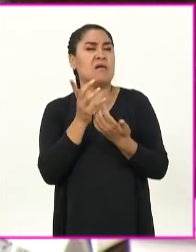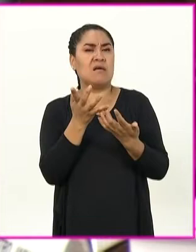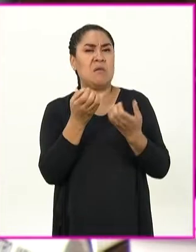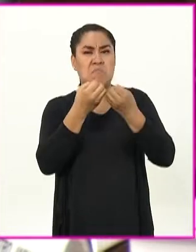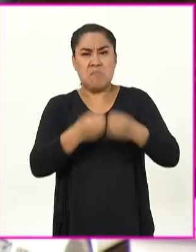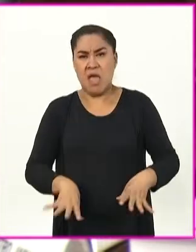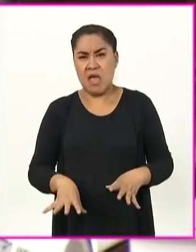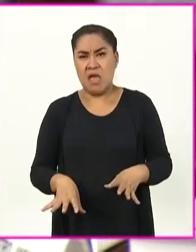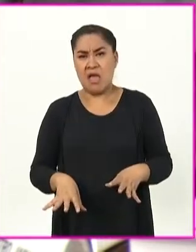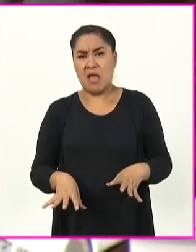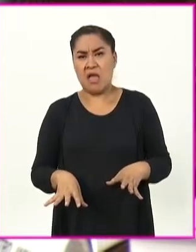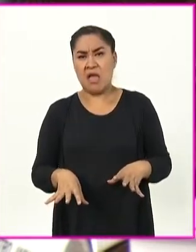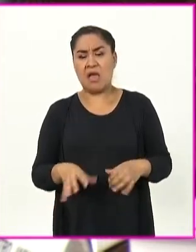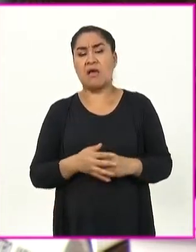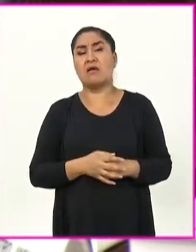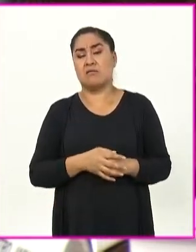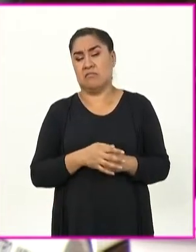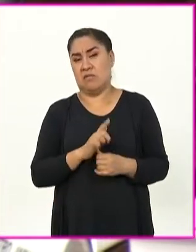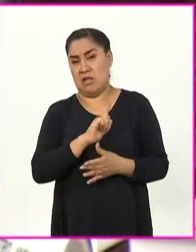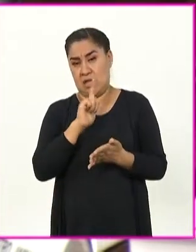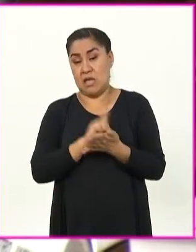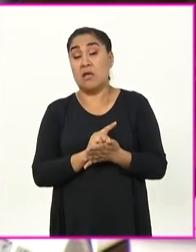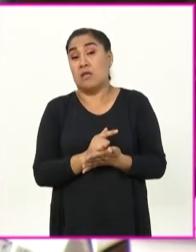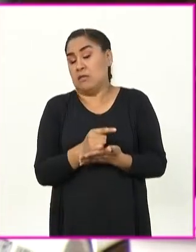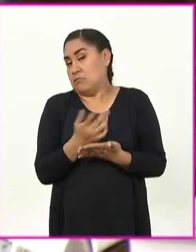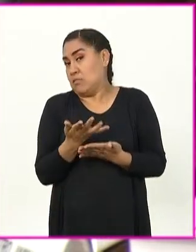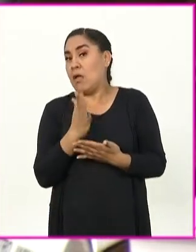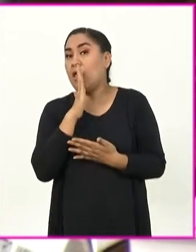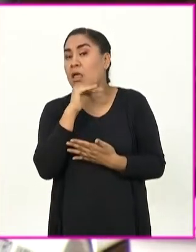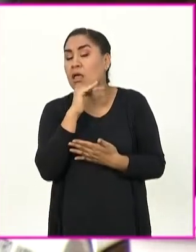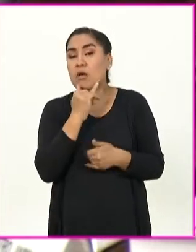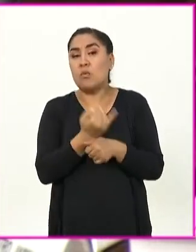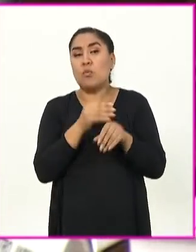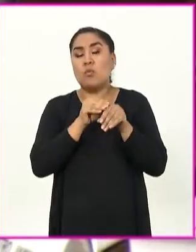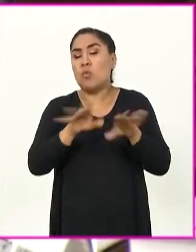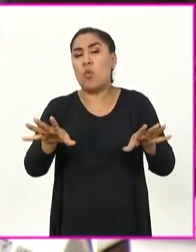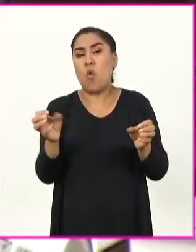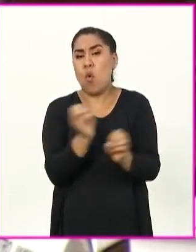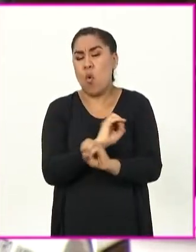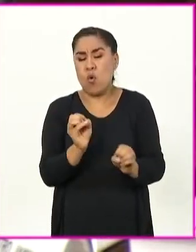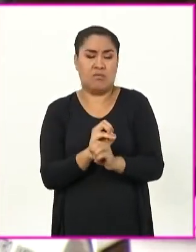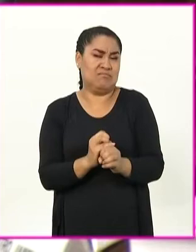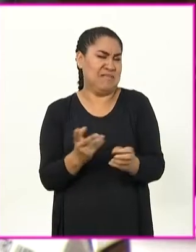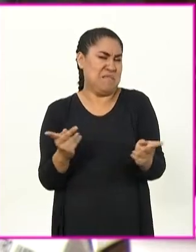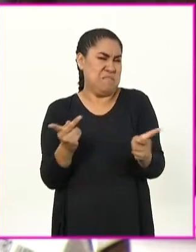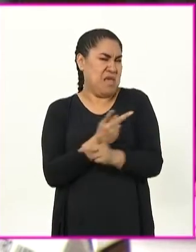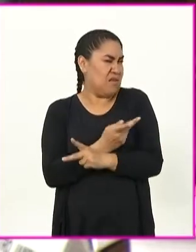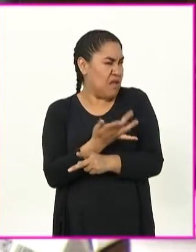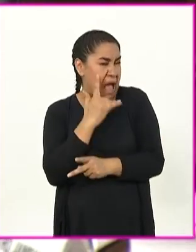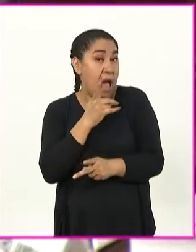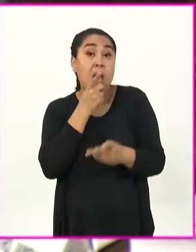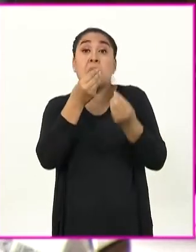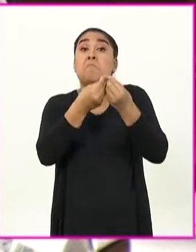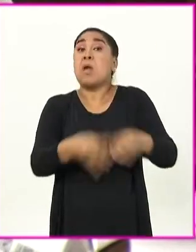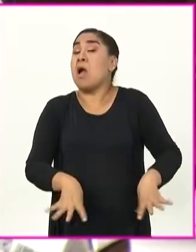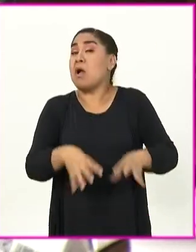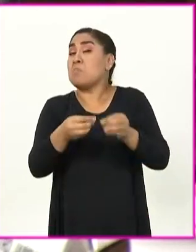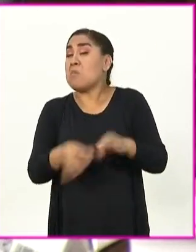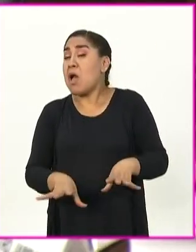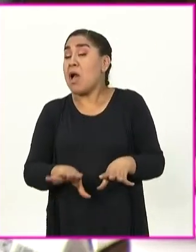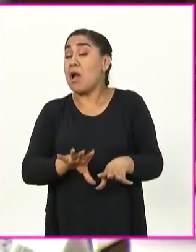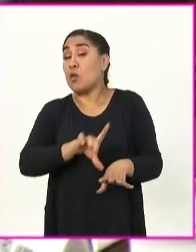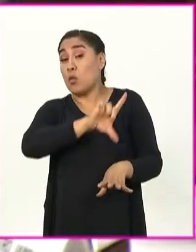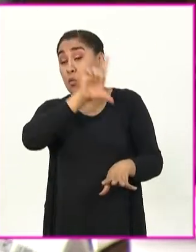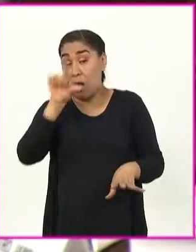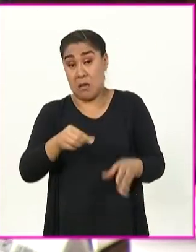la reforma y entonces no se ha podido publicar llama mucho la atención que se extravíe y que posterior a su